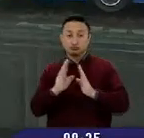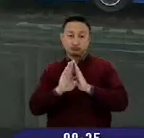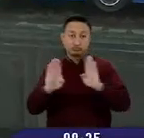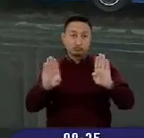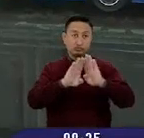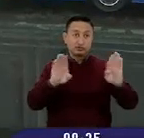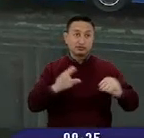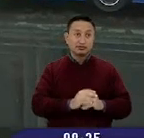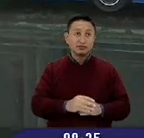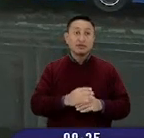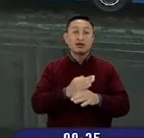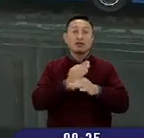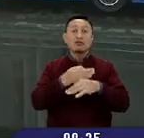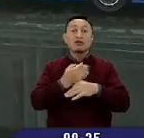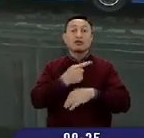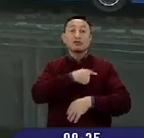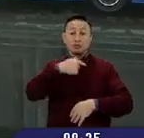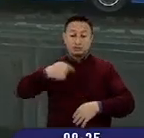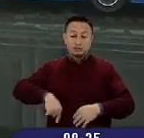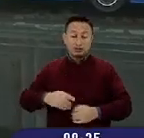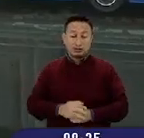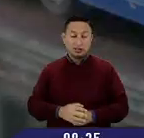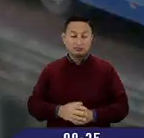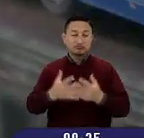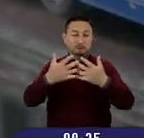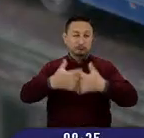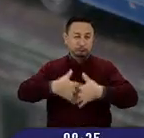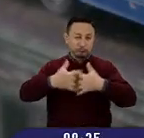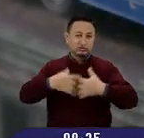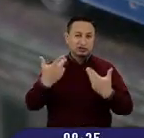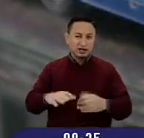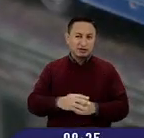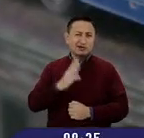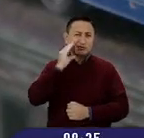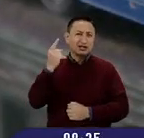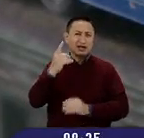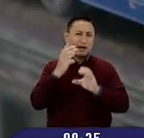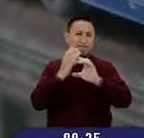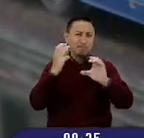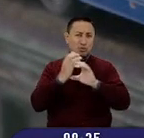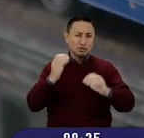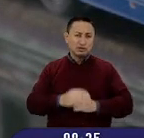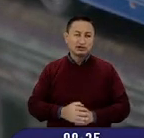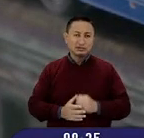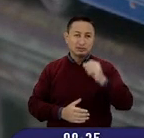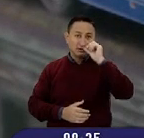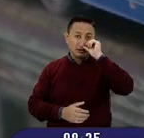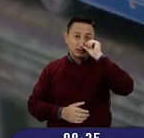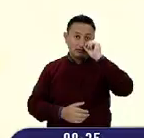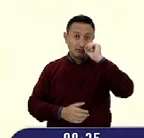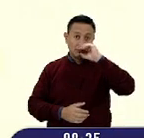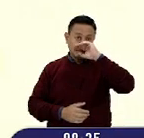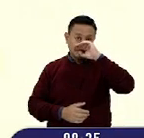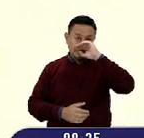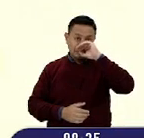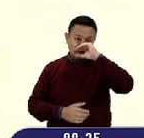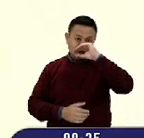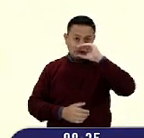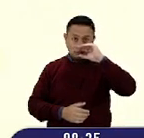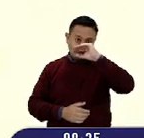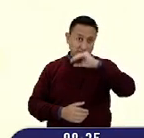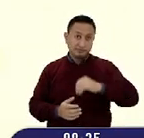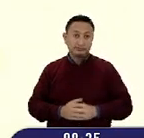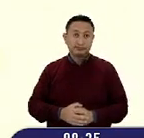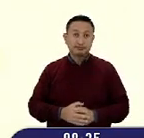Serán fabricados en China por la empresa Yutong, que tiene experiencia en buses de energías alternativas. y nosotros tenemos